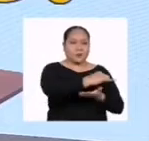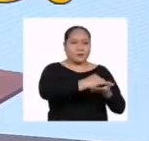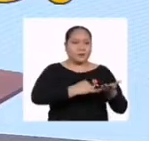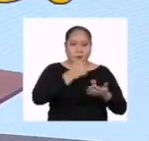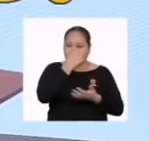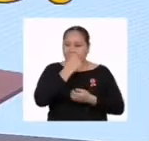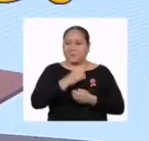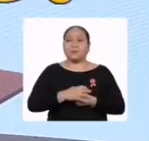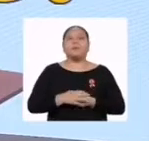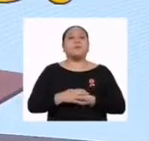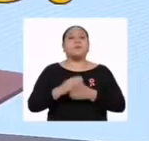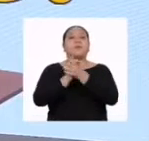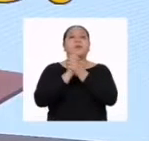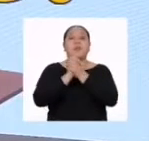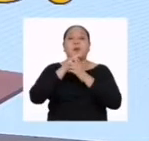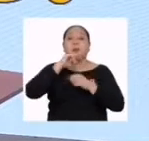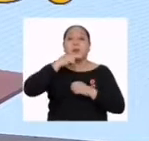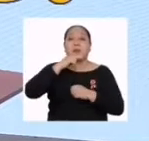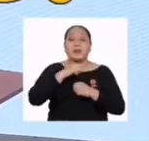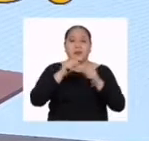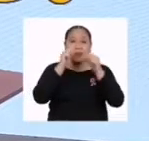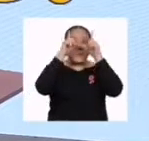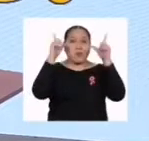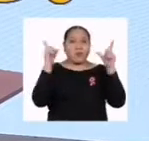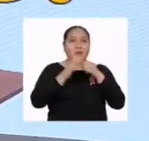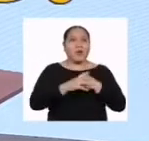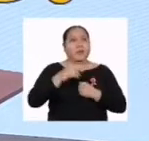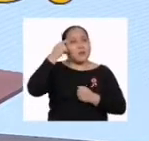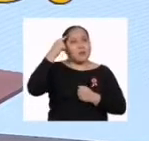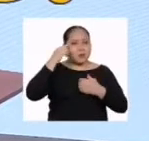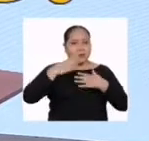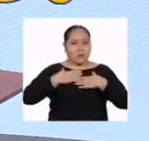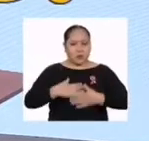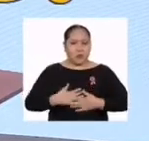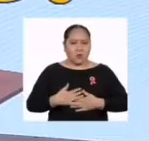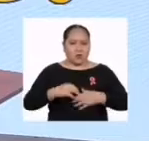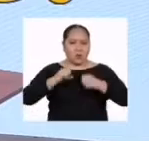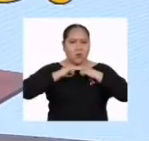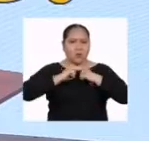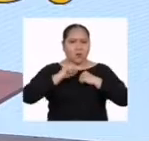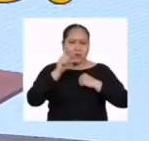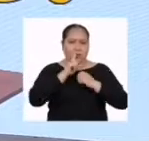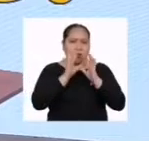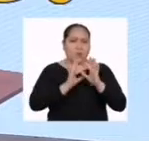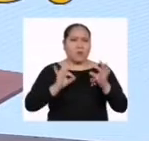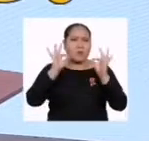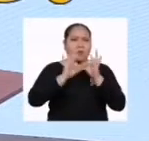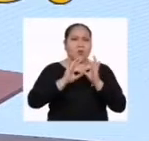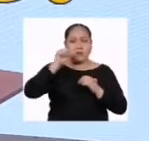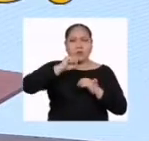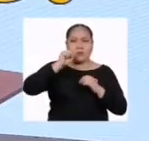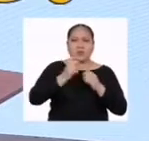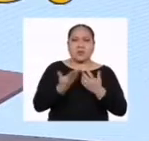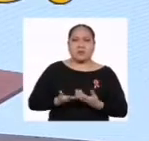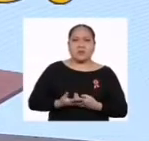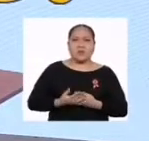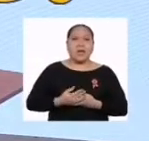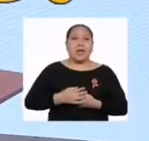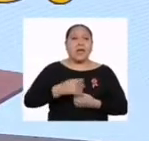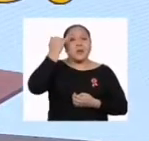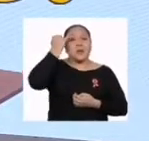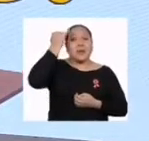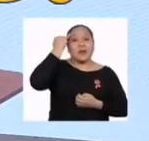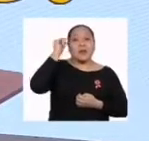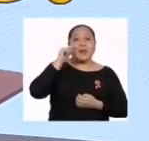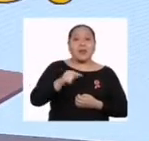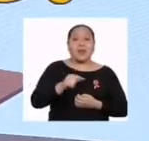Mi amiga está sorprendida. Dice que pensó que lo físico no era tan importante, pero lo es. Supongo que por eso existe